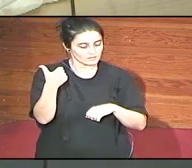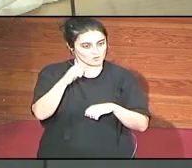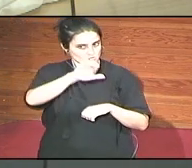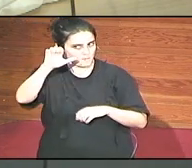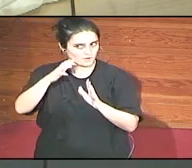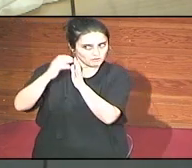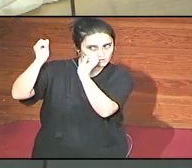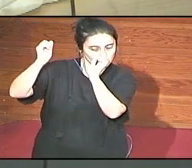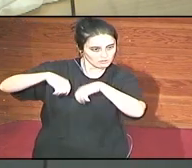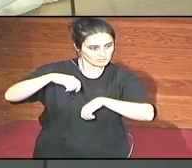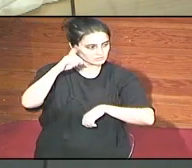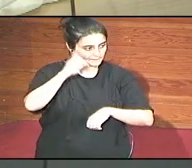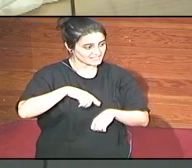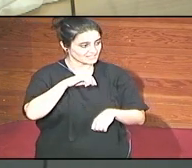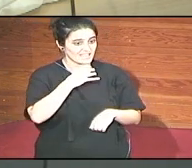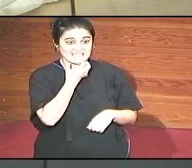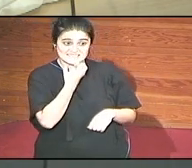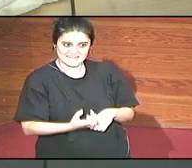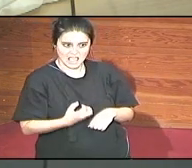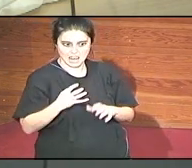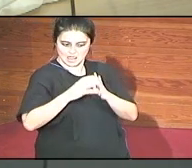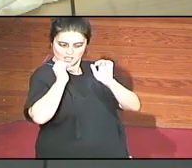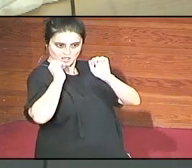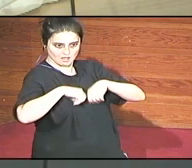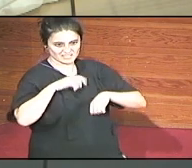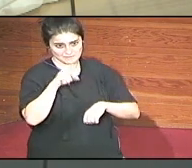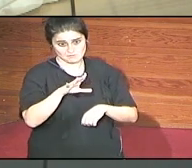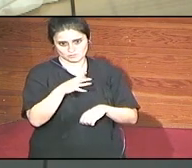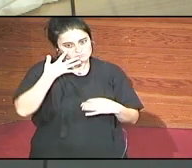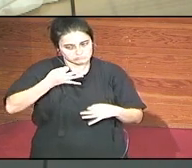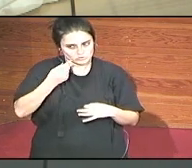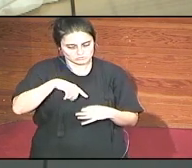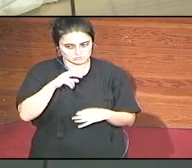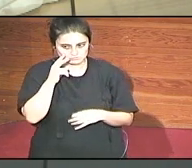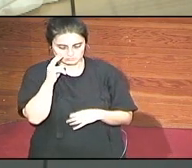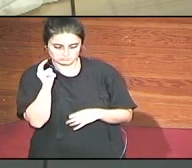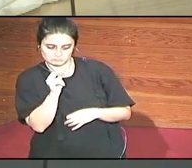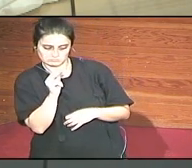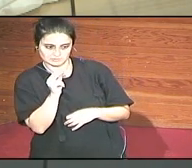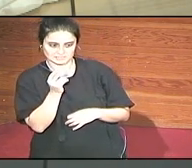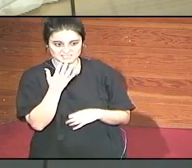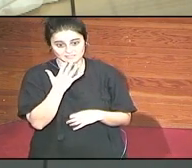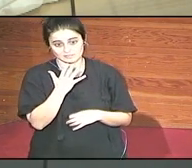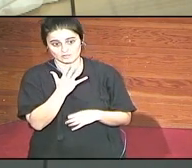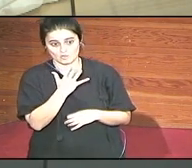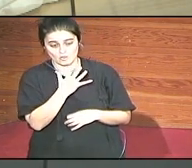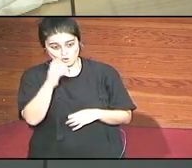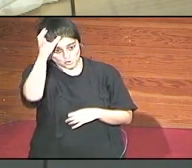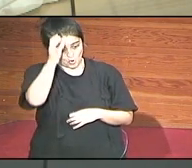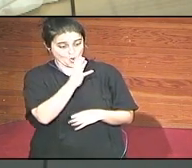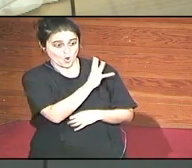y ya cambio miramos hacia otro lado de manera interesada cuando expolia y roba como